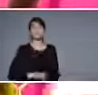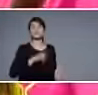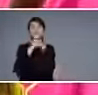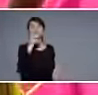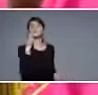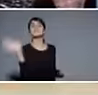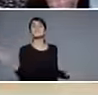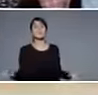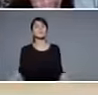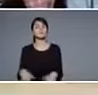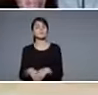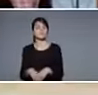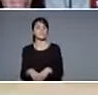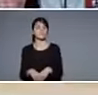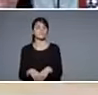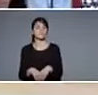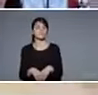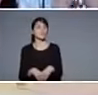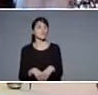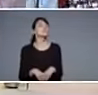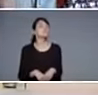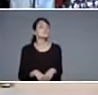podemos hablar.